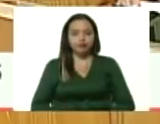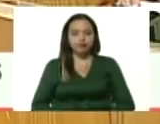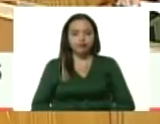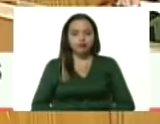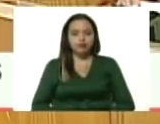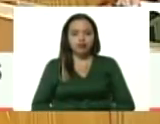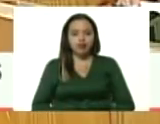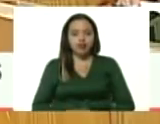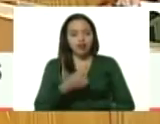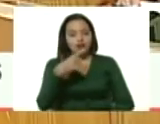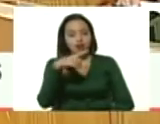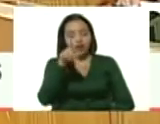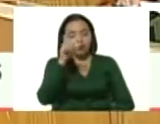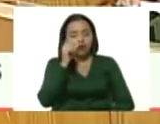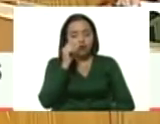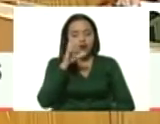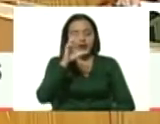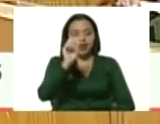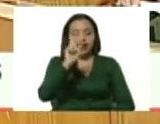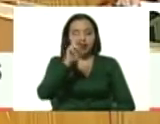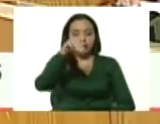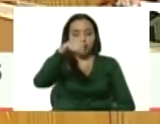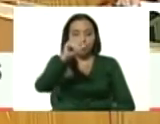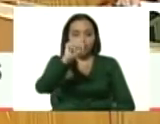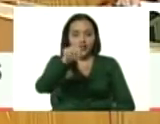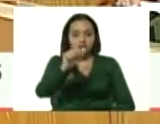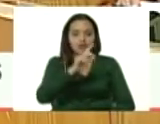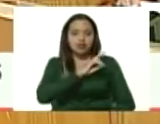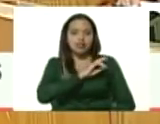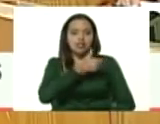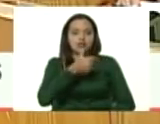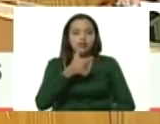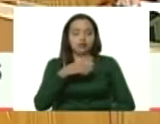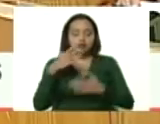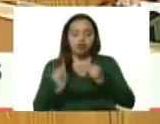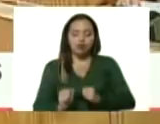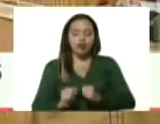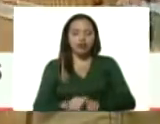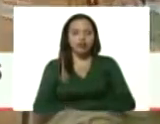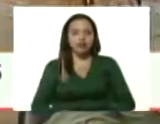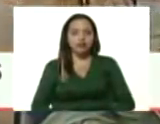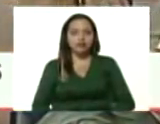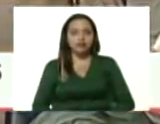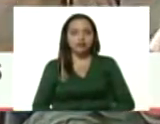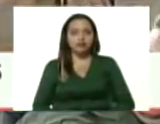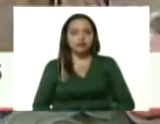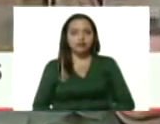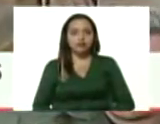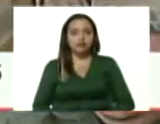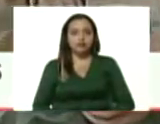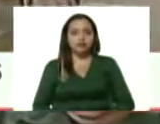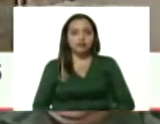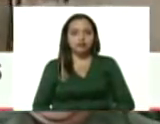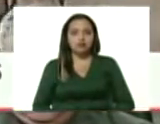de brigada Carmona Salazar, director de régimen especial de seguridad. El general de brigada